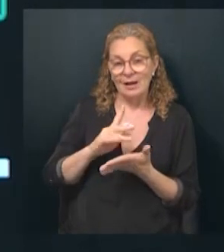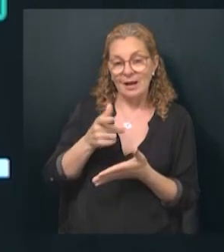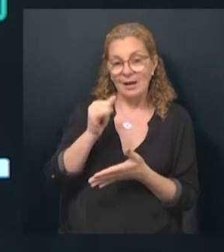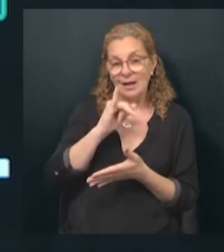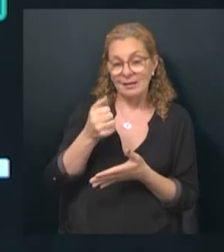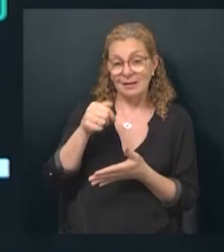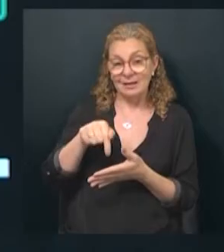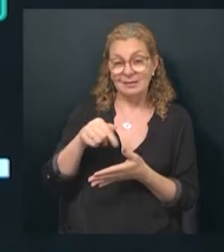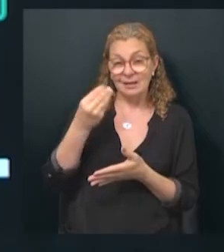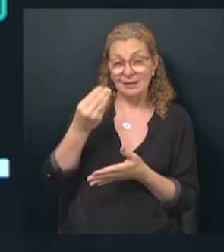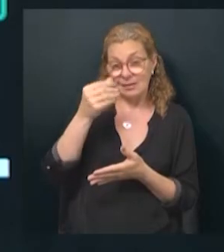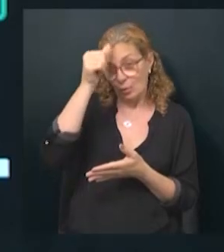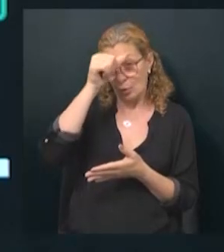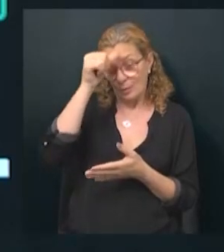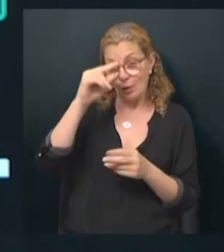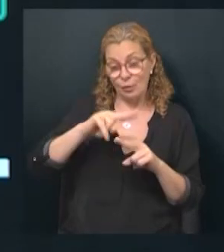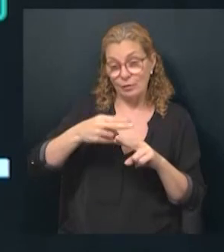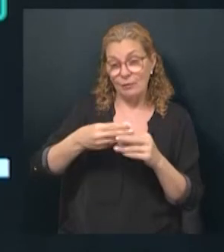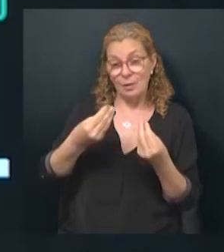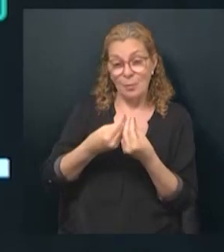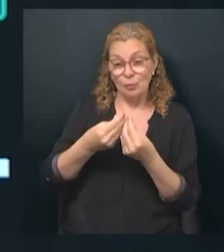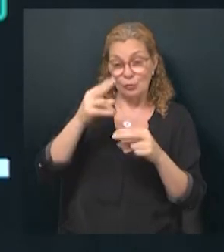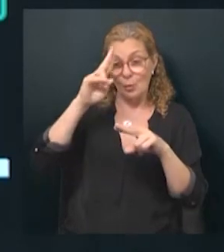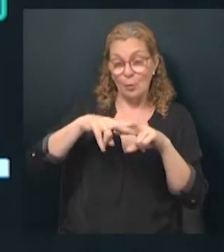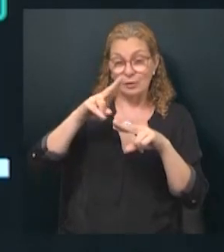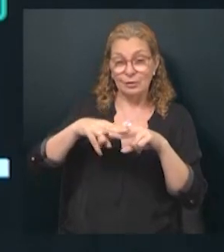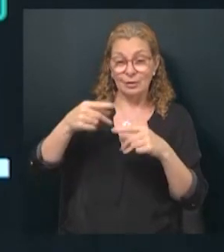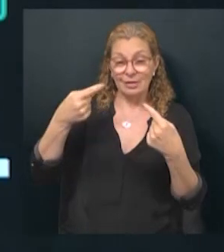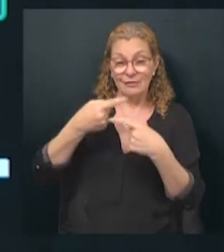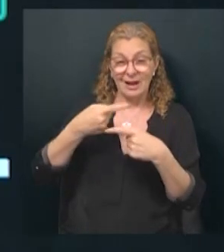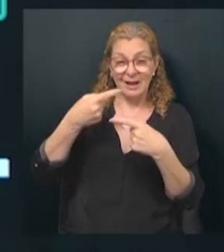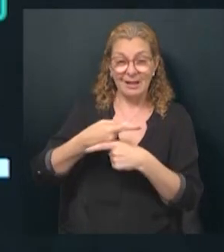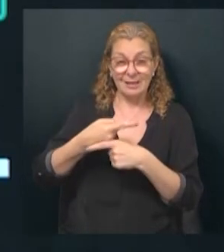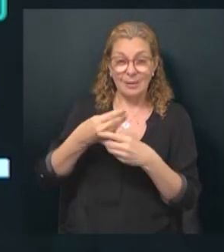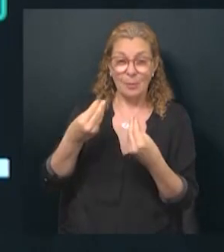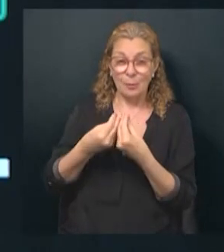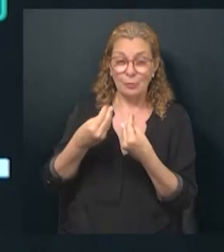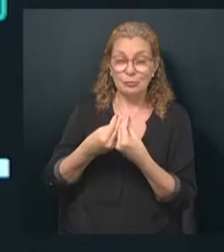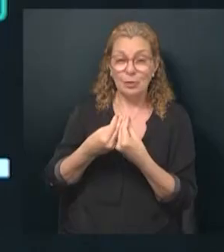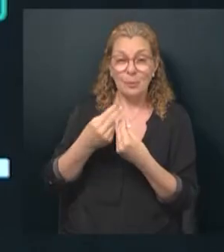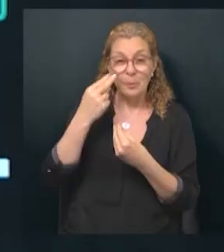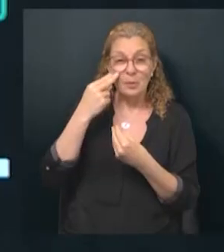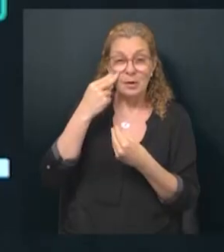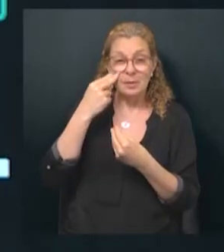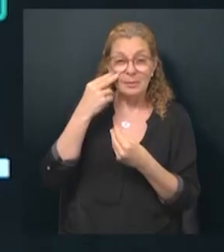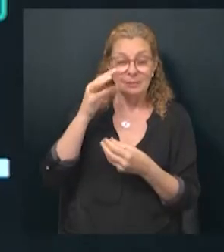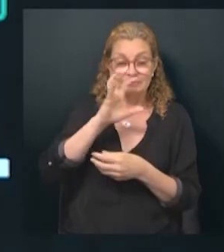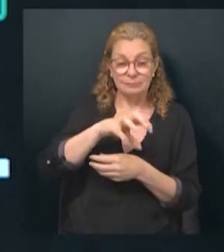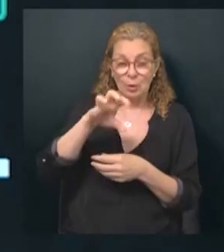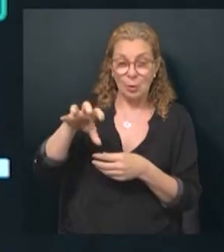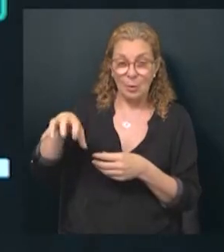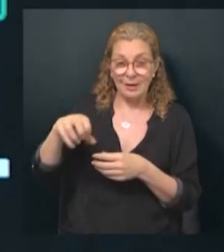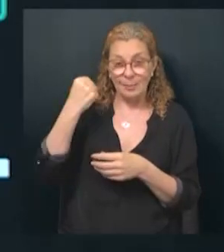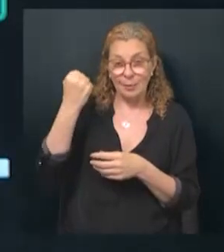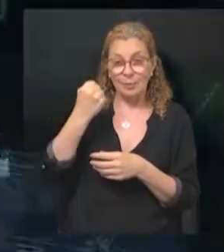de semana se produjeron nuevamente decenas de muertos a raíz de distintos ataques que se han producido en los lugares claves eh